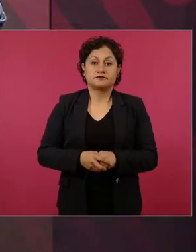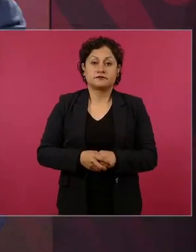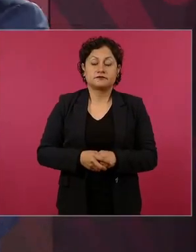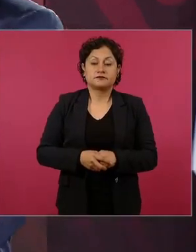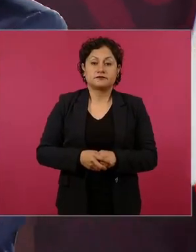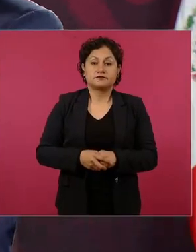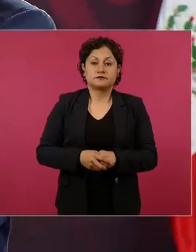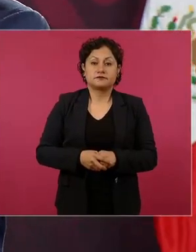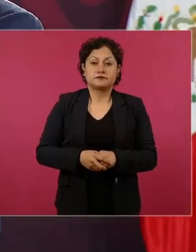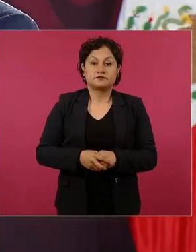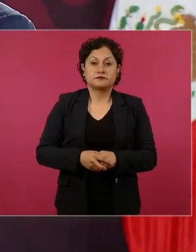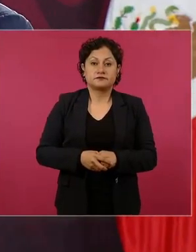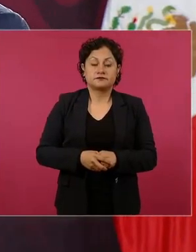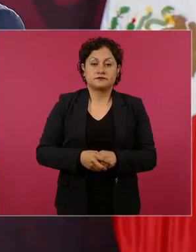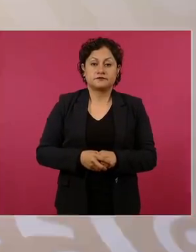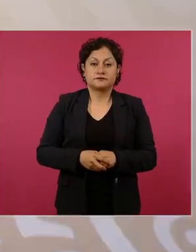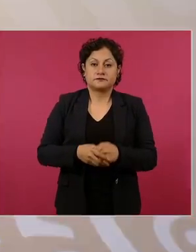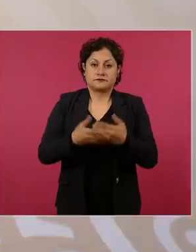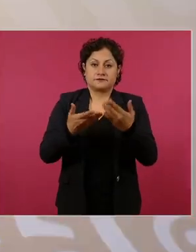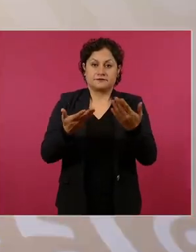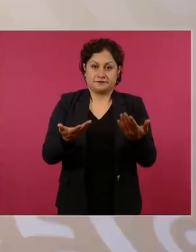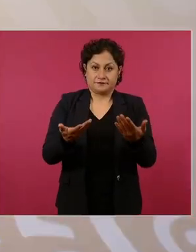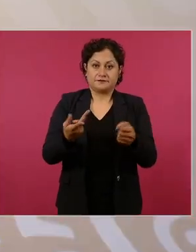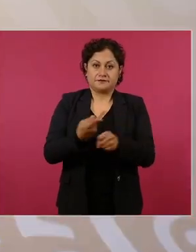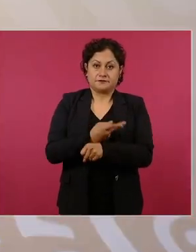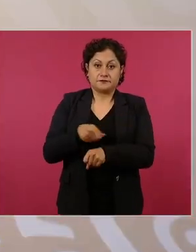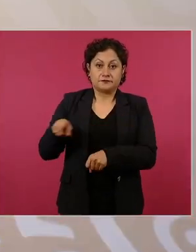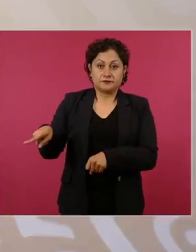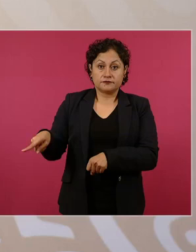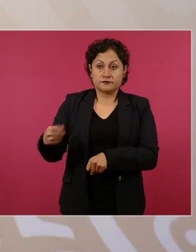Entonces, ¿qué hace la fiscalía?